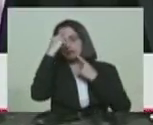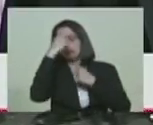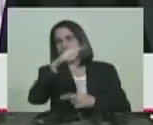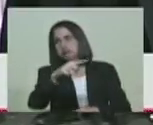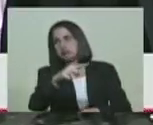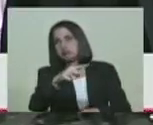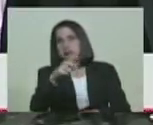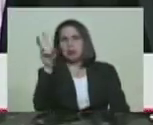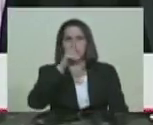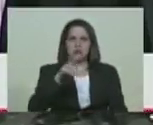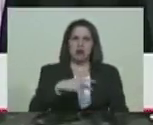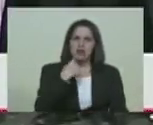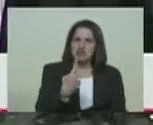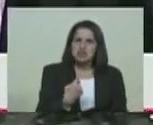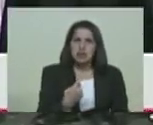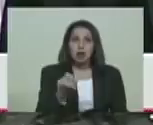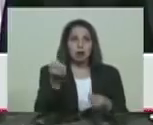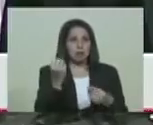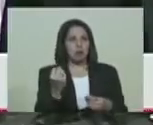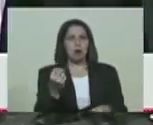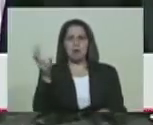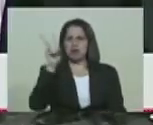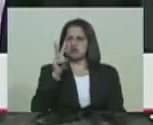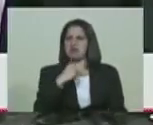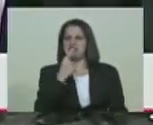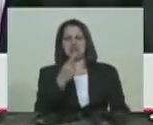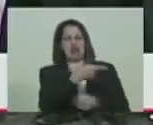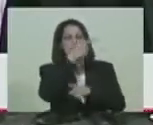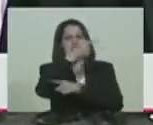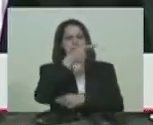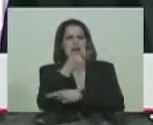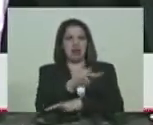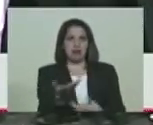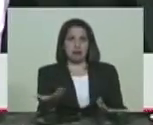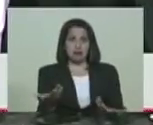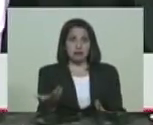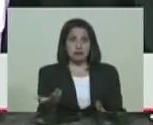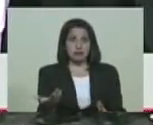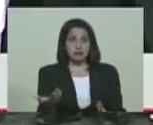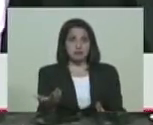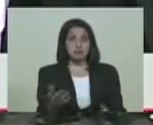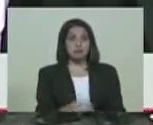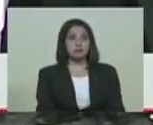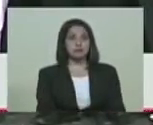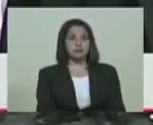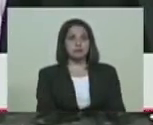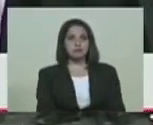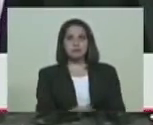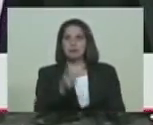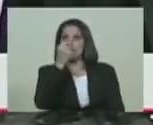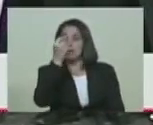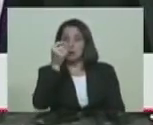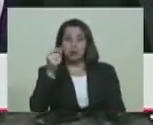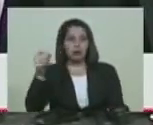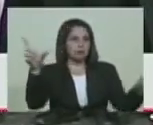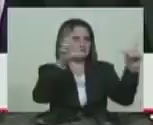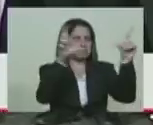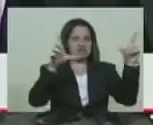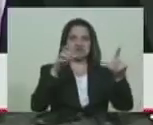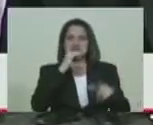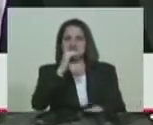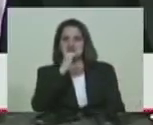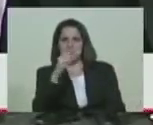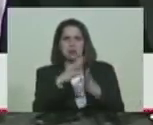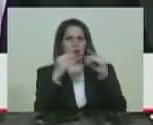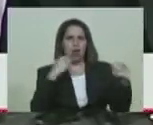Elecciones en Venezuela, ellos dicen que en Venezuela hay una dictadura. Elecciones en Venezuela y ninguno de los medios que todos los